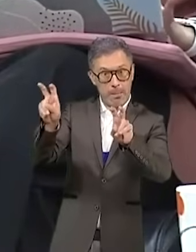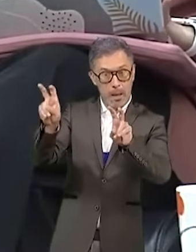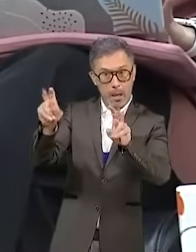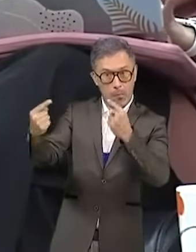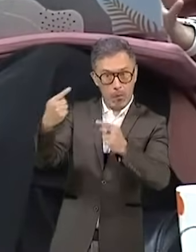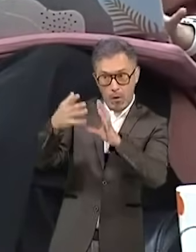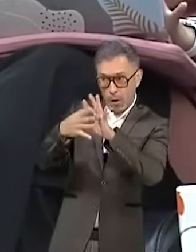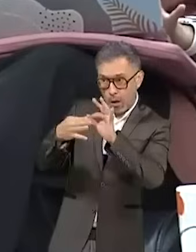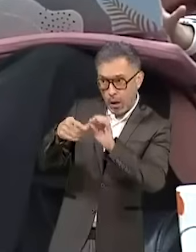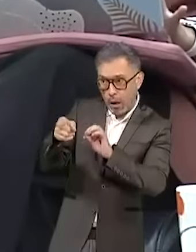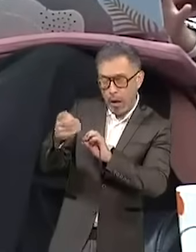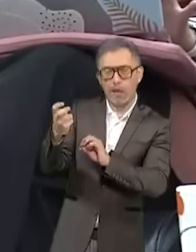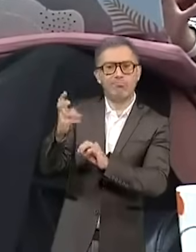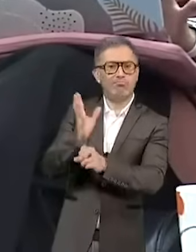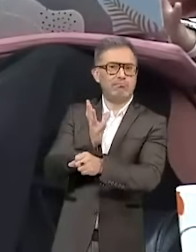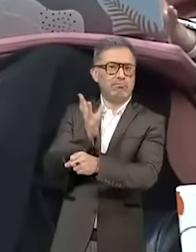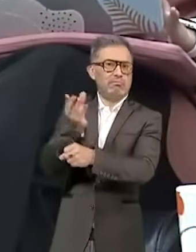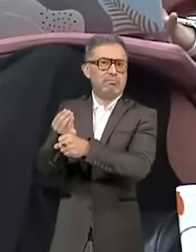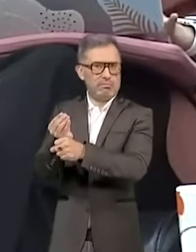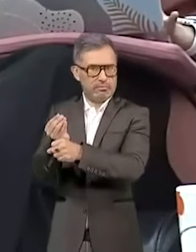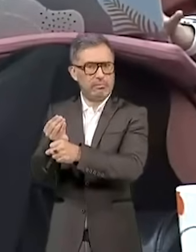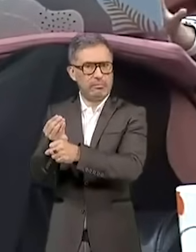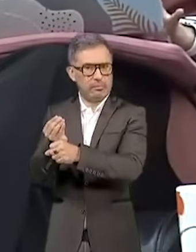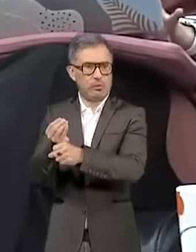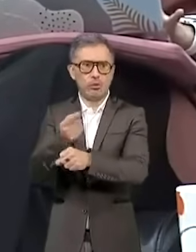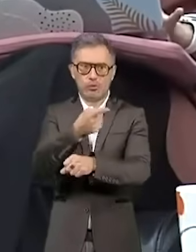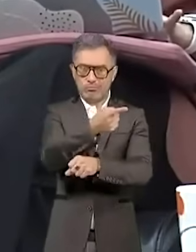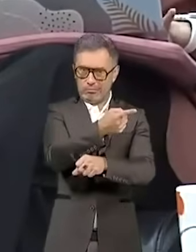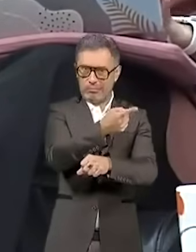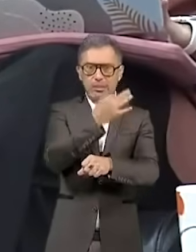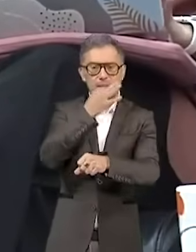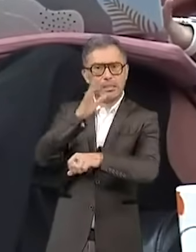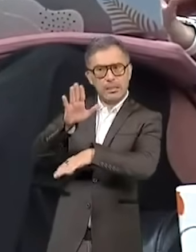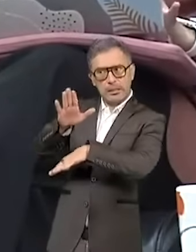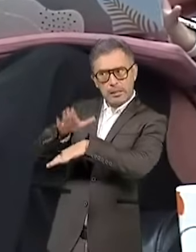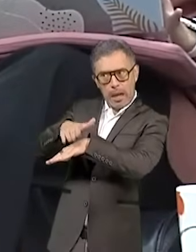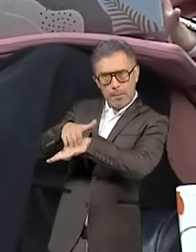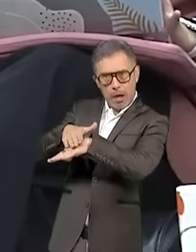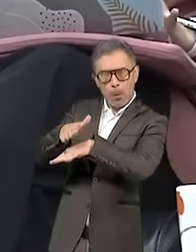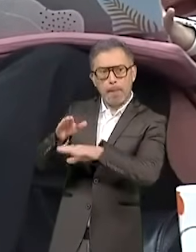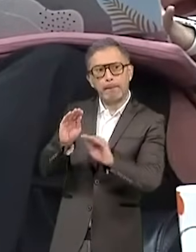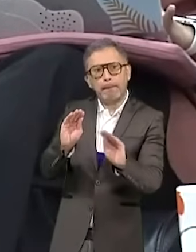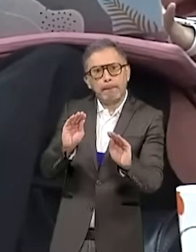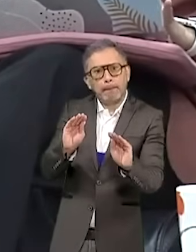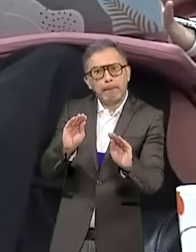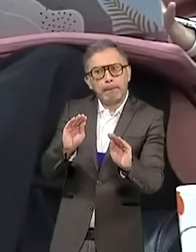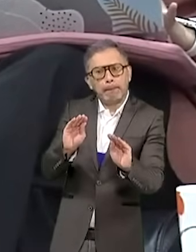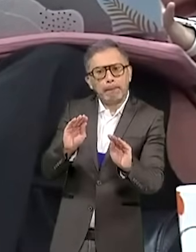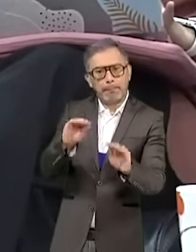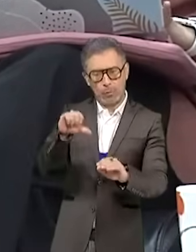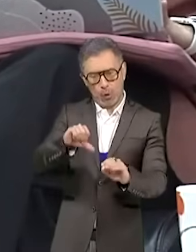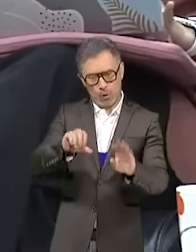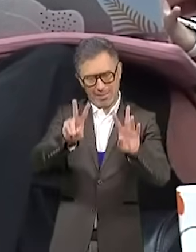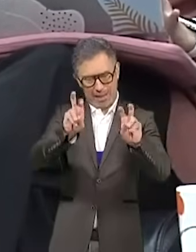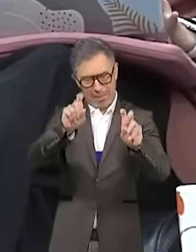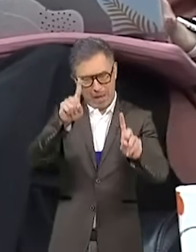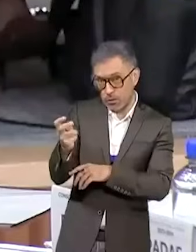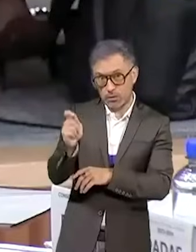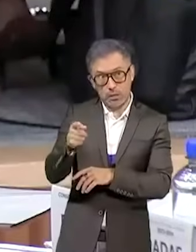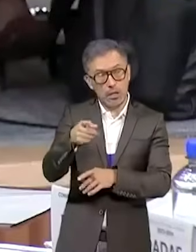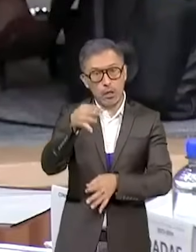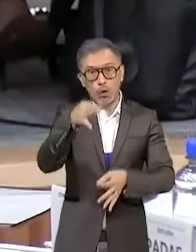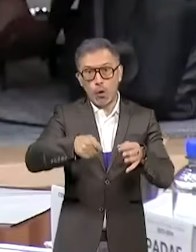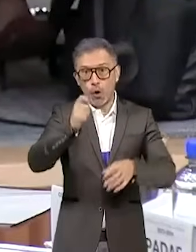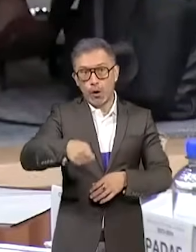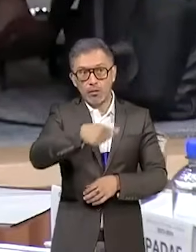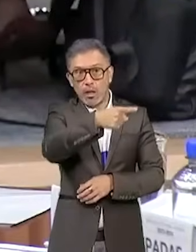hubo ningún llamado para que se centrara en el tema que sí nos ocupa en este punto del orden del día. Gracias, presidente. La